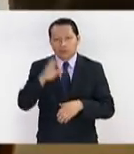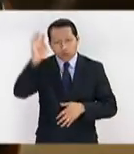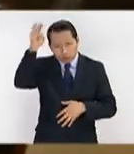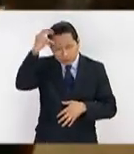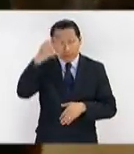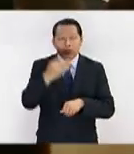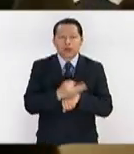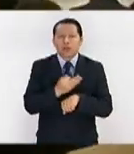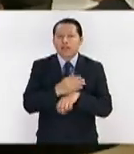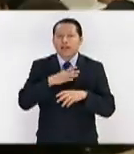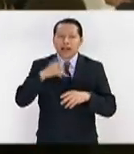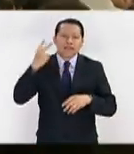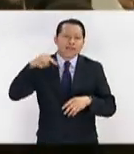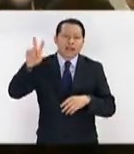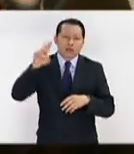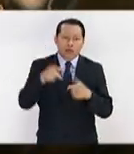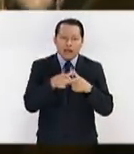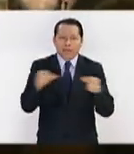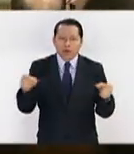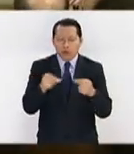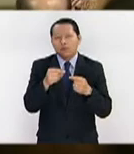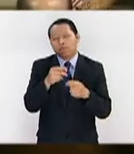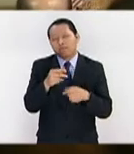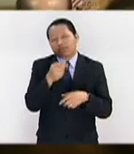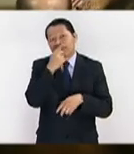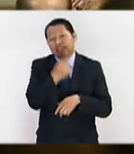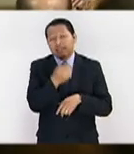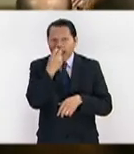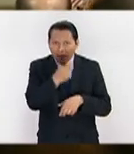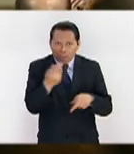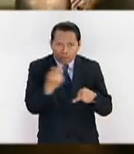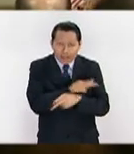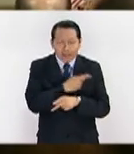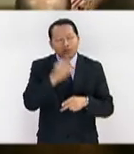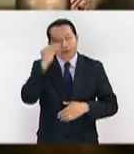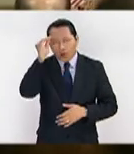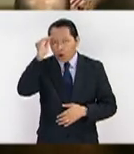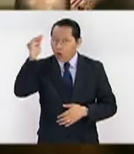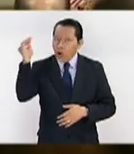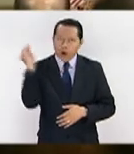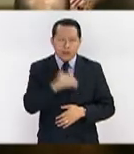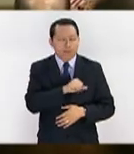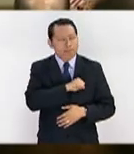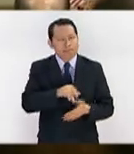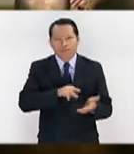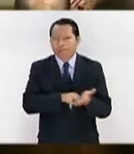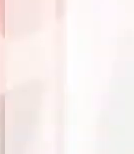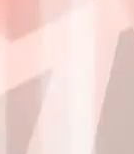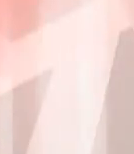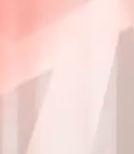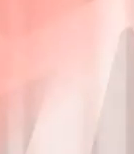se encuentra de gira en Japón, calificó este hecho como un horrible acto de maldad.